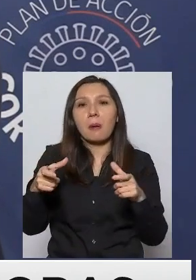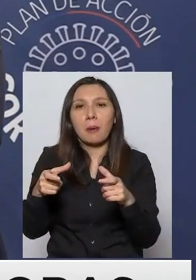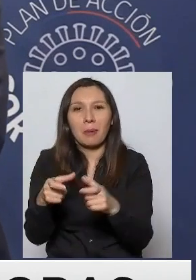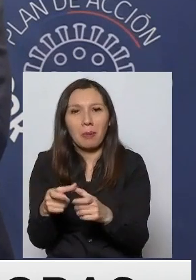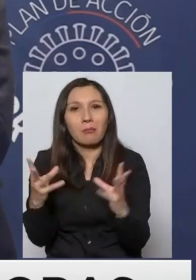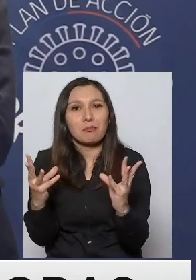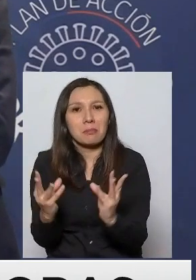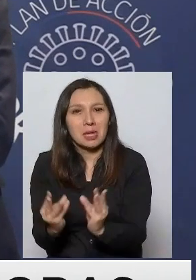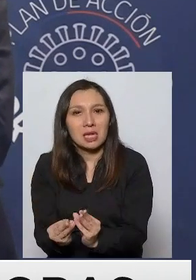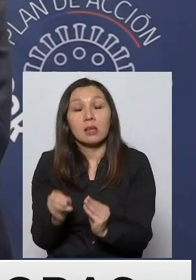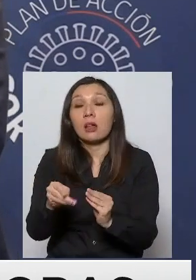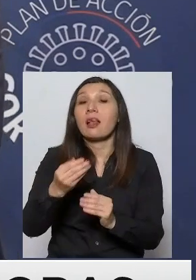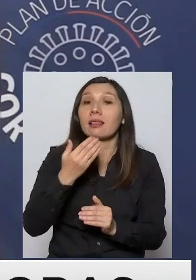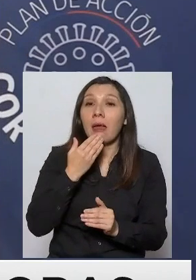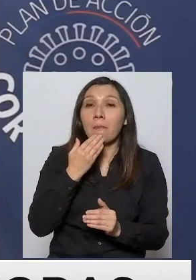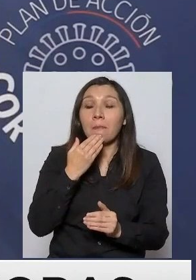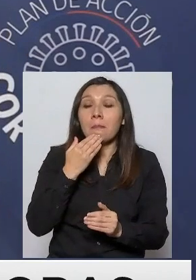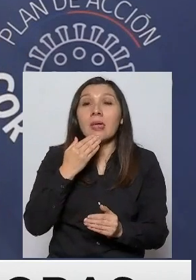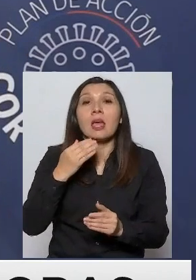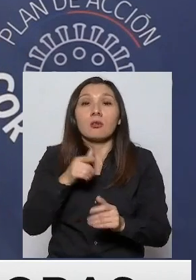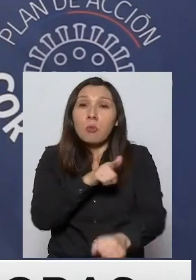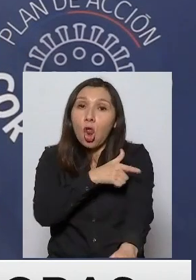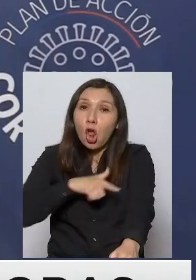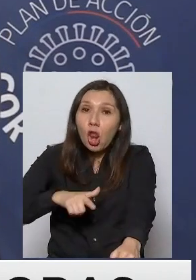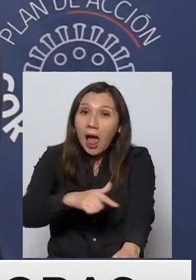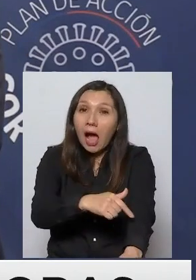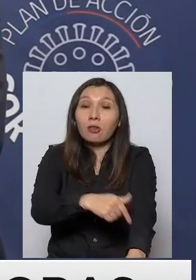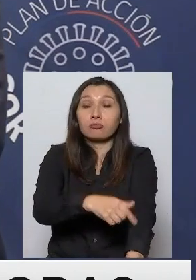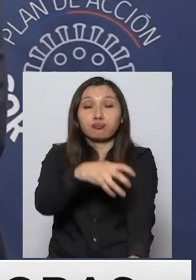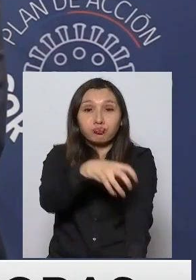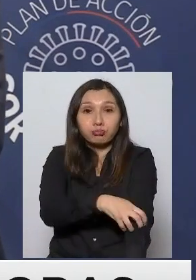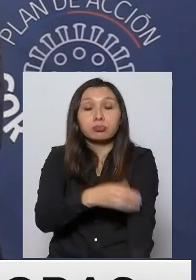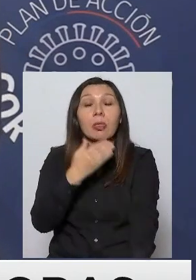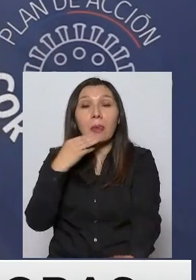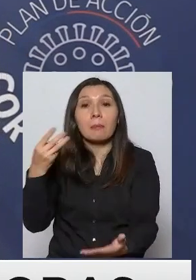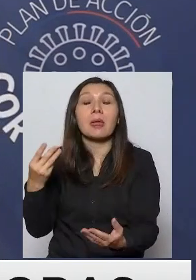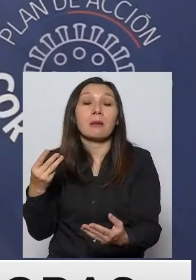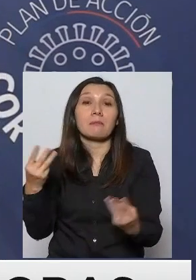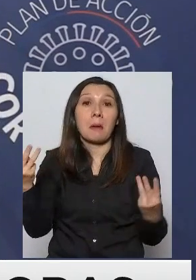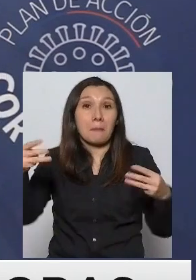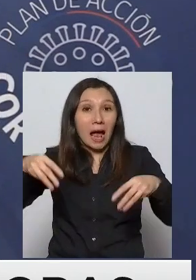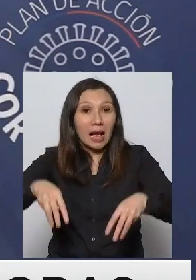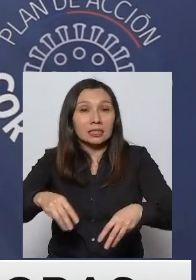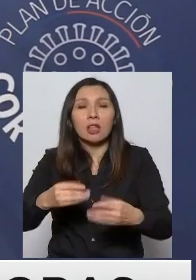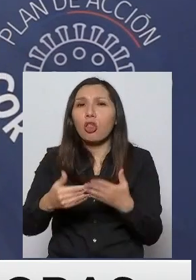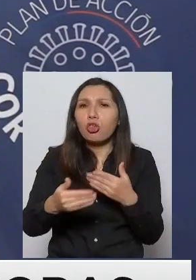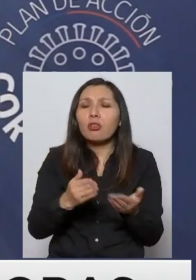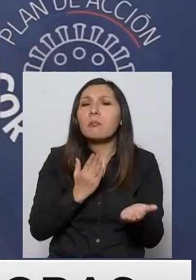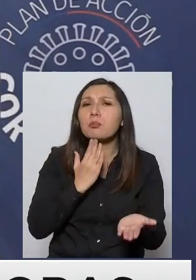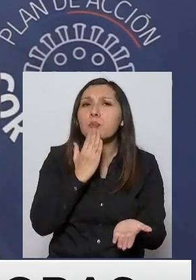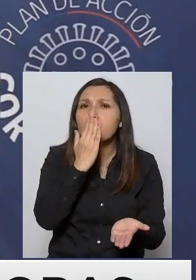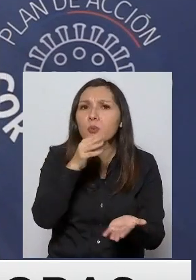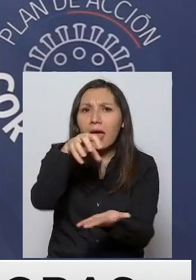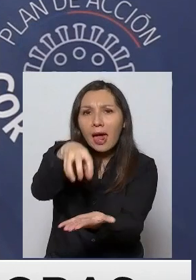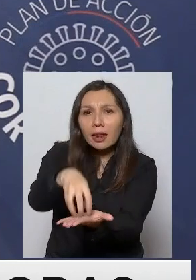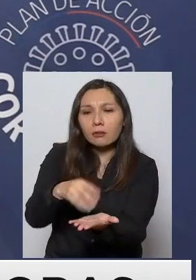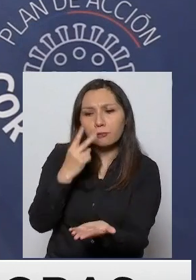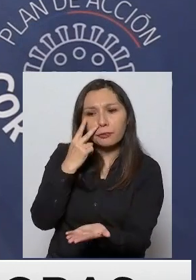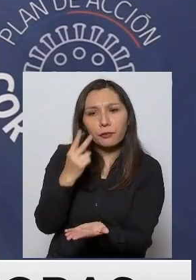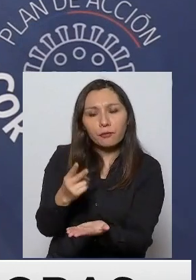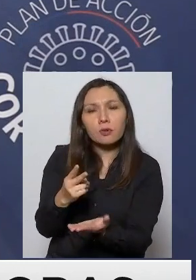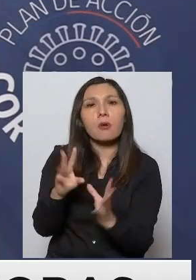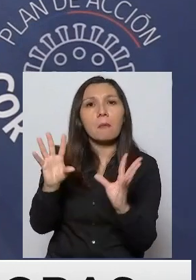y también en la región de los lagos y la región de magallanes particularmente en puntarenas donde hemos visto